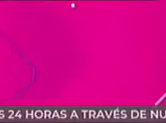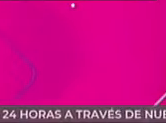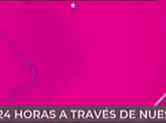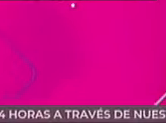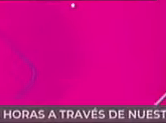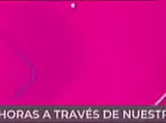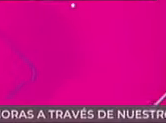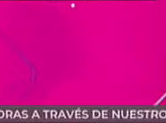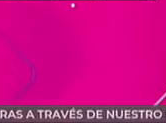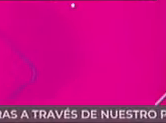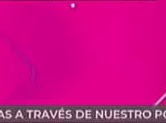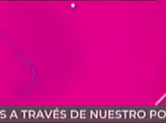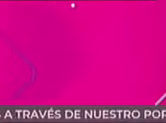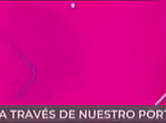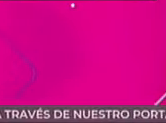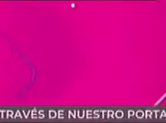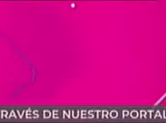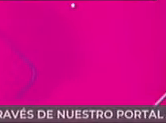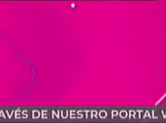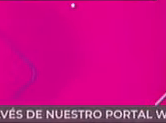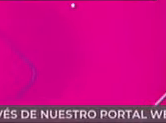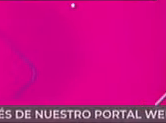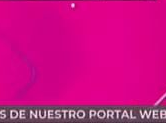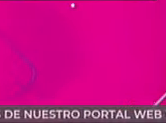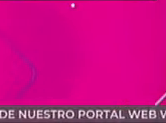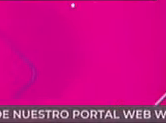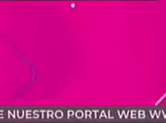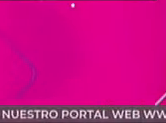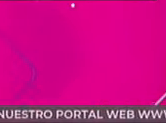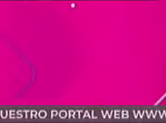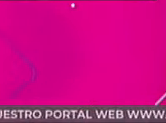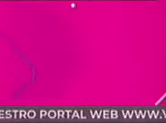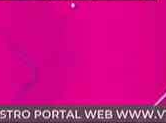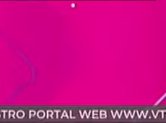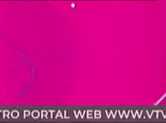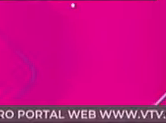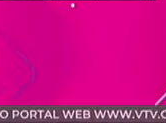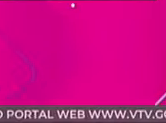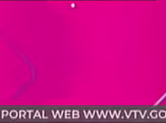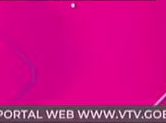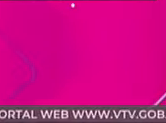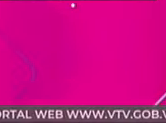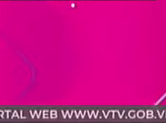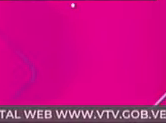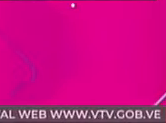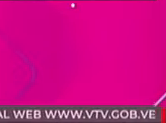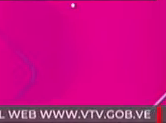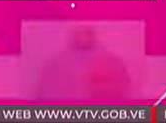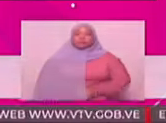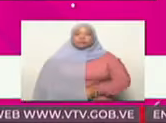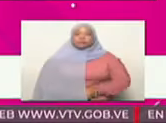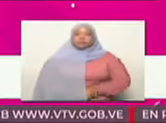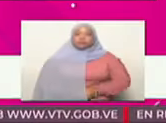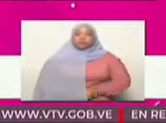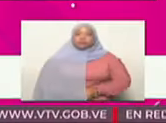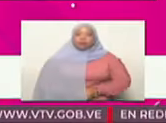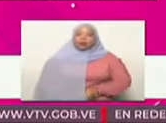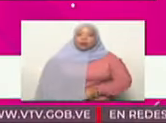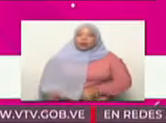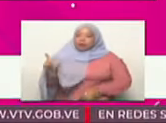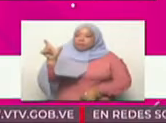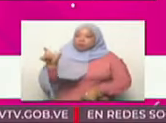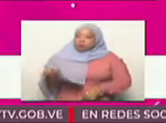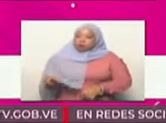el máster Paulino, porque él es el jefe del proyecto y sería bueno que